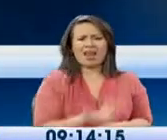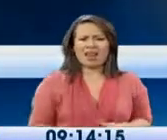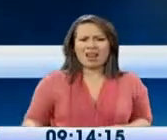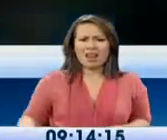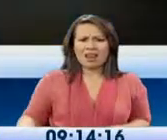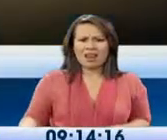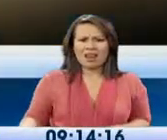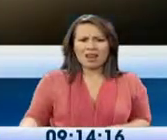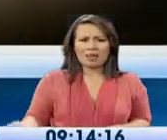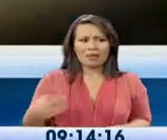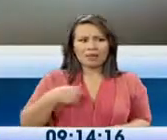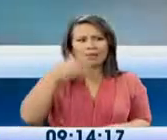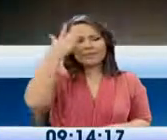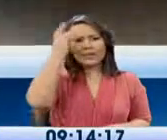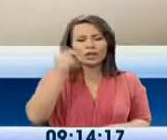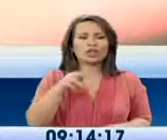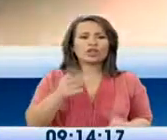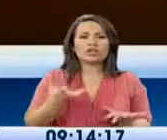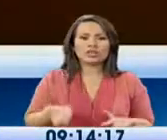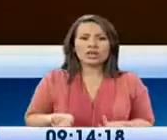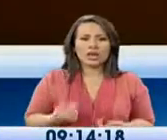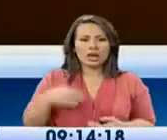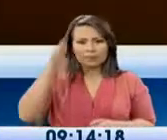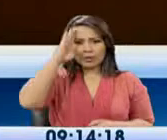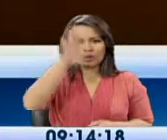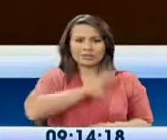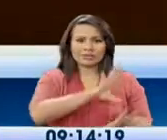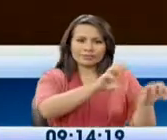fin de evadir a la justicia.